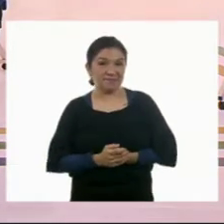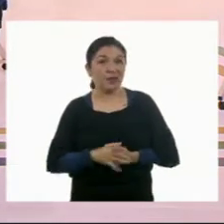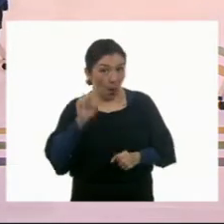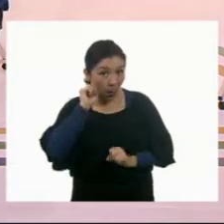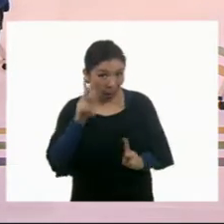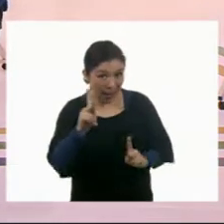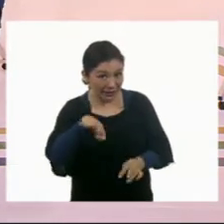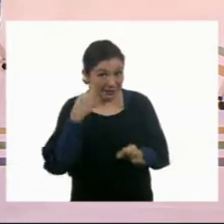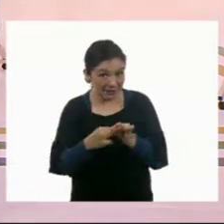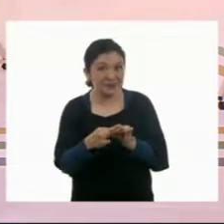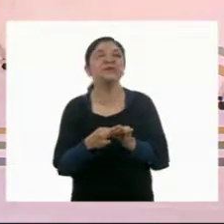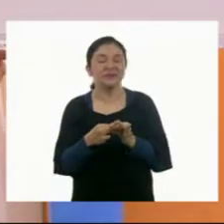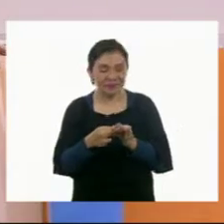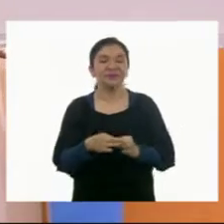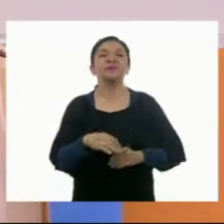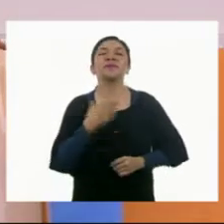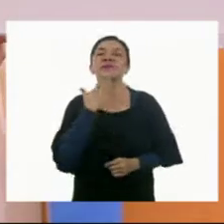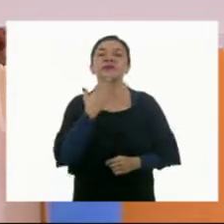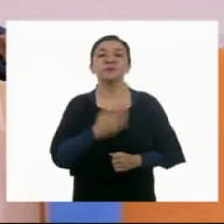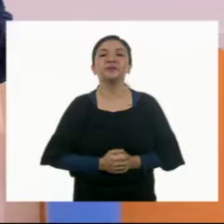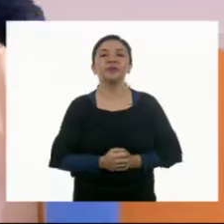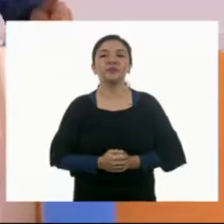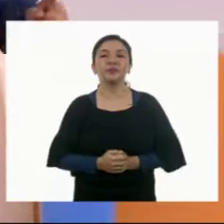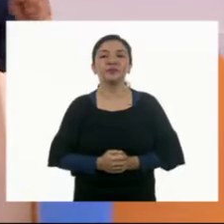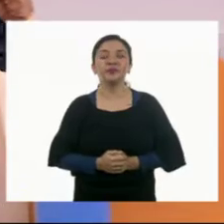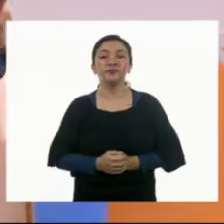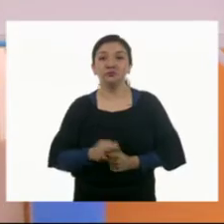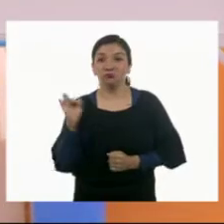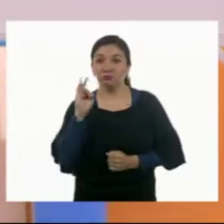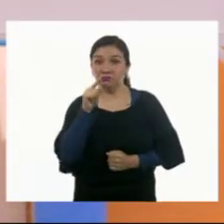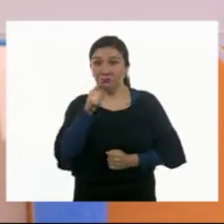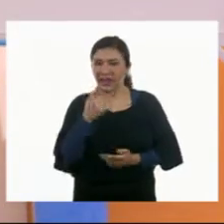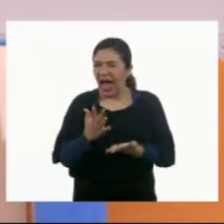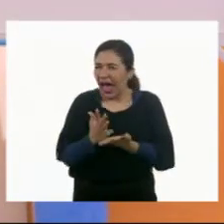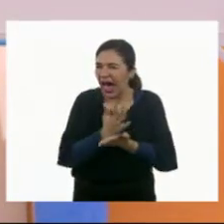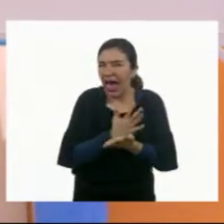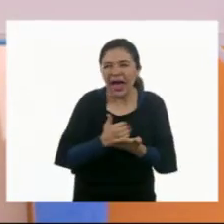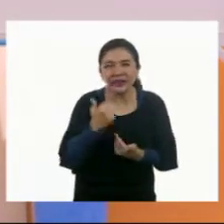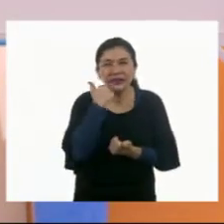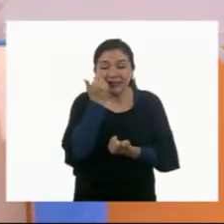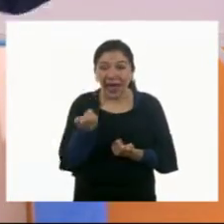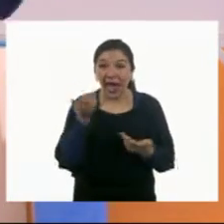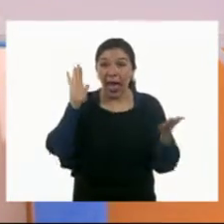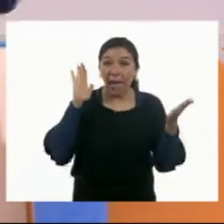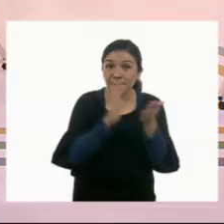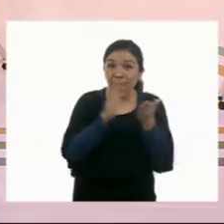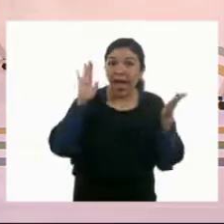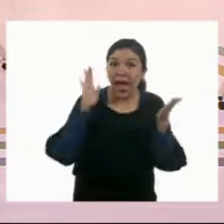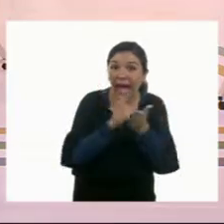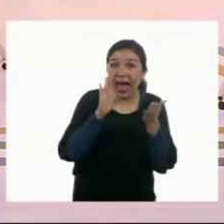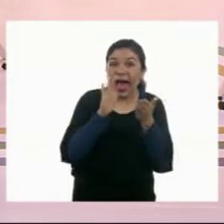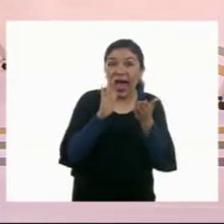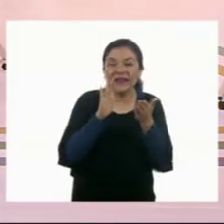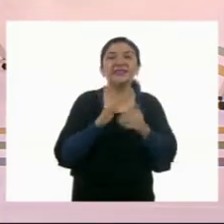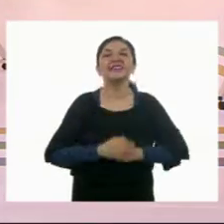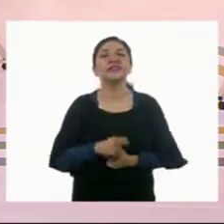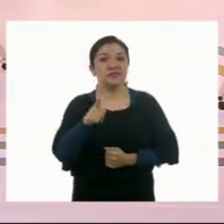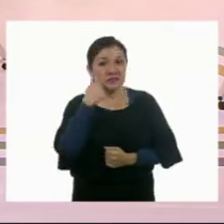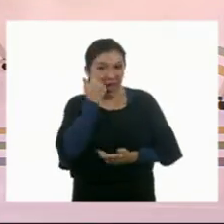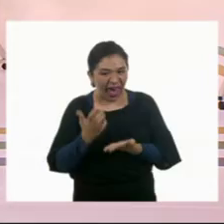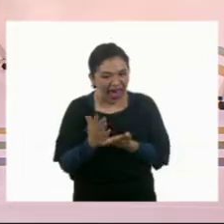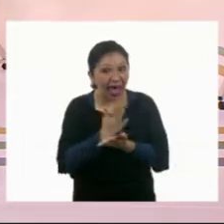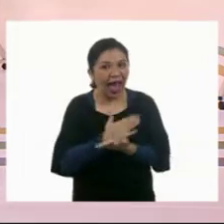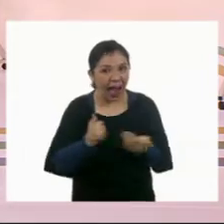¿Listo? Listo. Te sigo. Una, dos, tres. Si tú tienes muchas ganas de aplaudir. Si tú